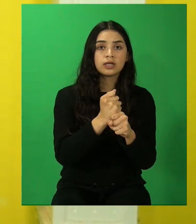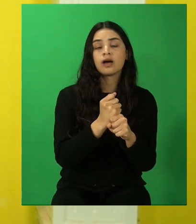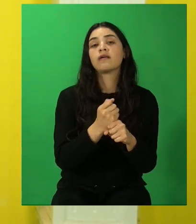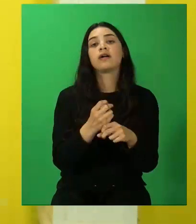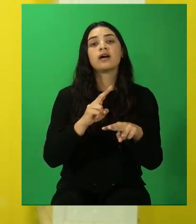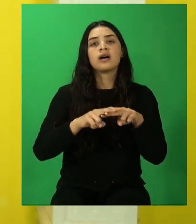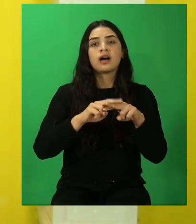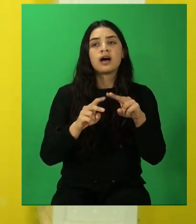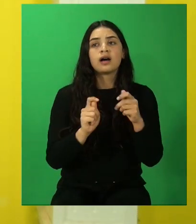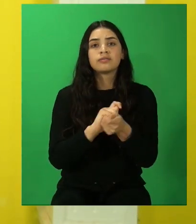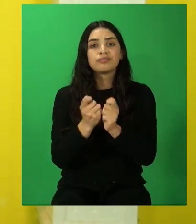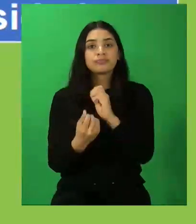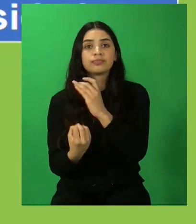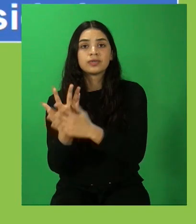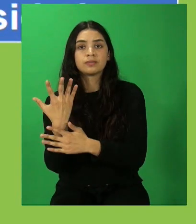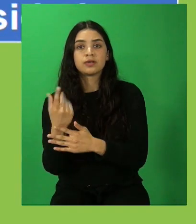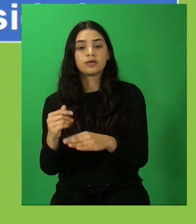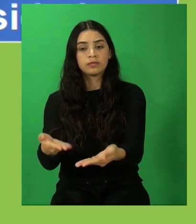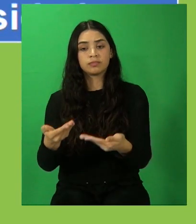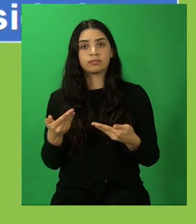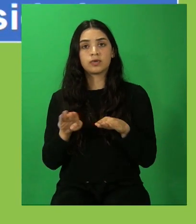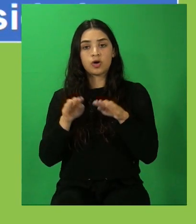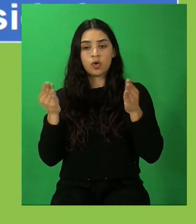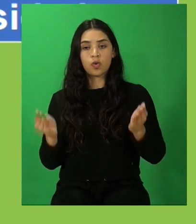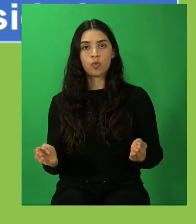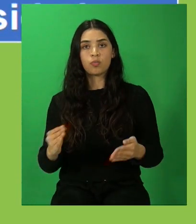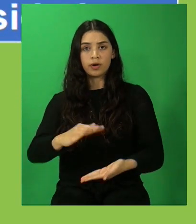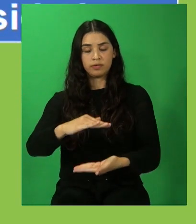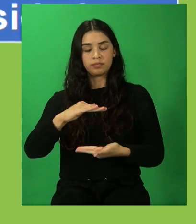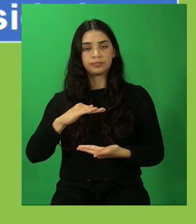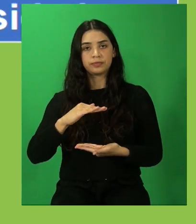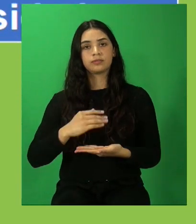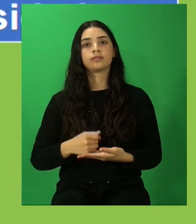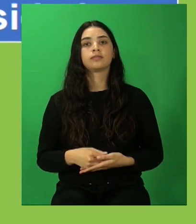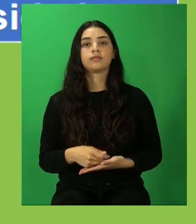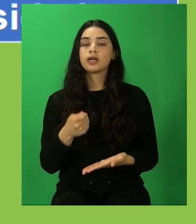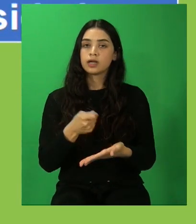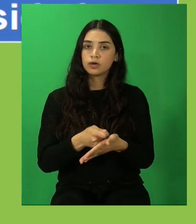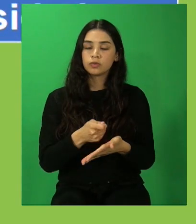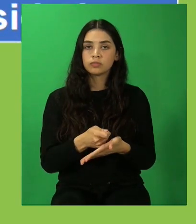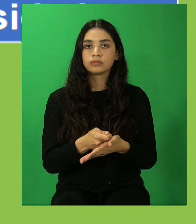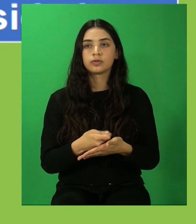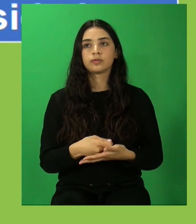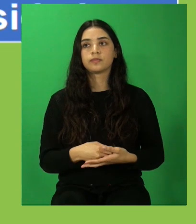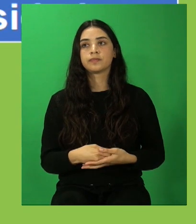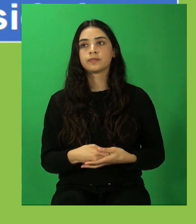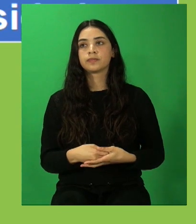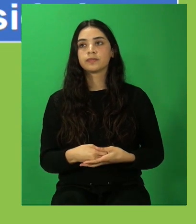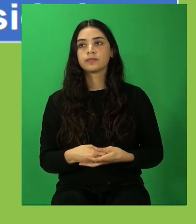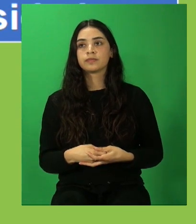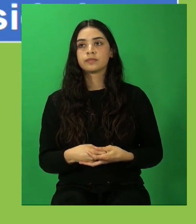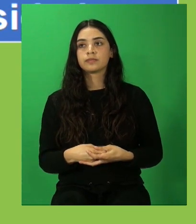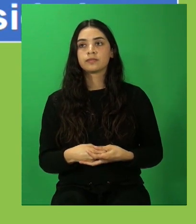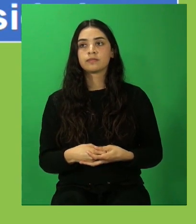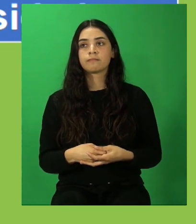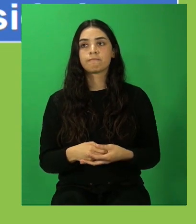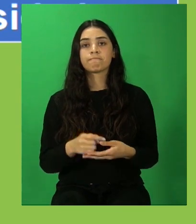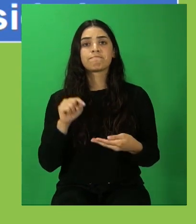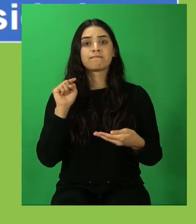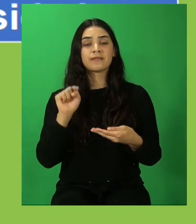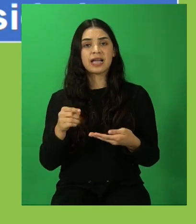a ir a una tienda y va a decir, oh, me gusta este mueble y lo va a comprar. Estas necesidades